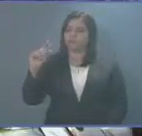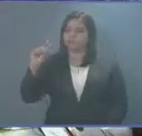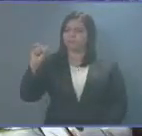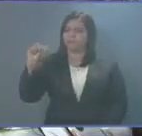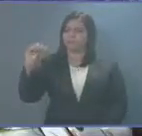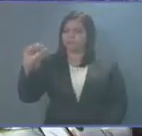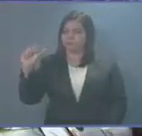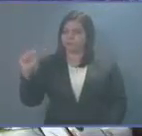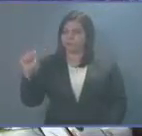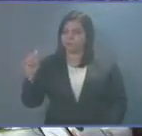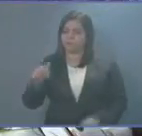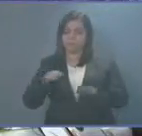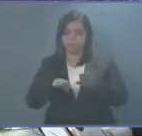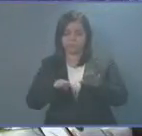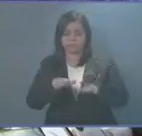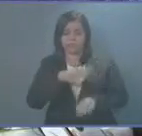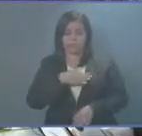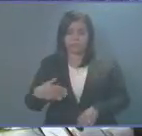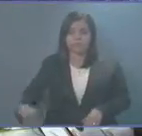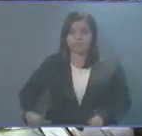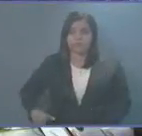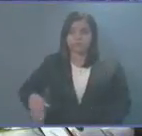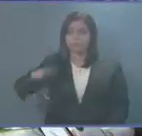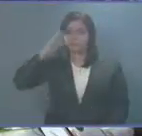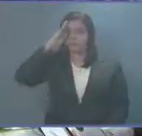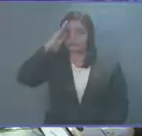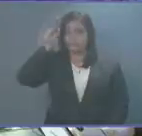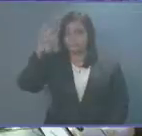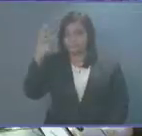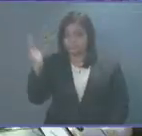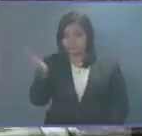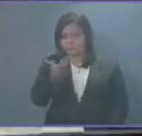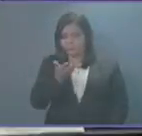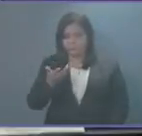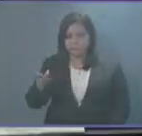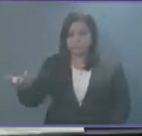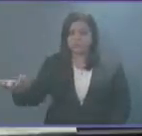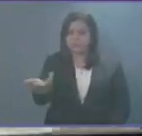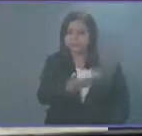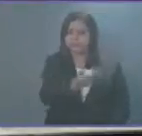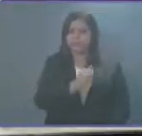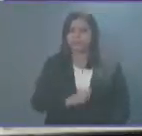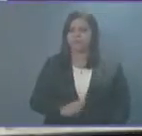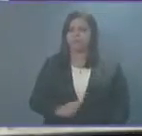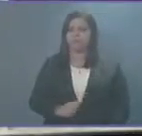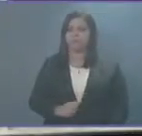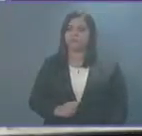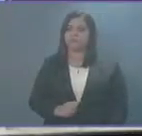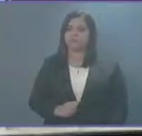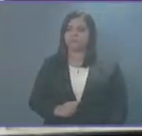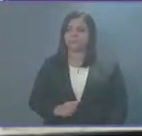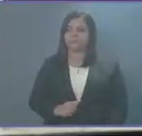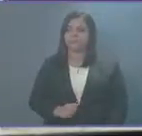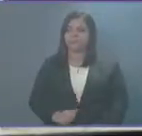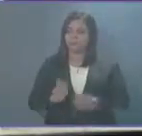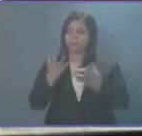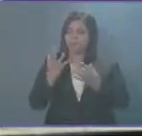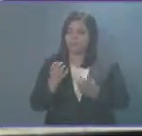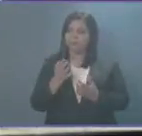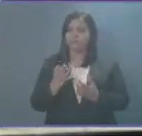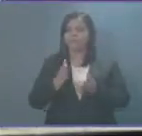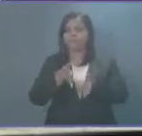Gracias, presidente. Un saludo, colegas diputadas y diputados. Quisiera